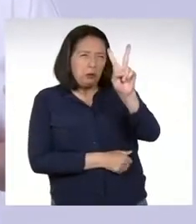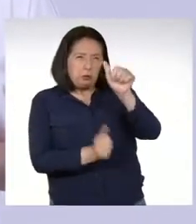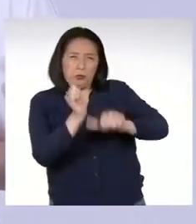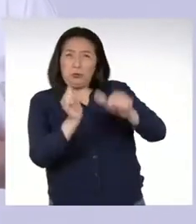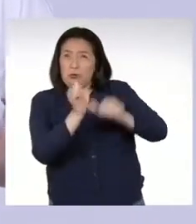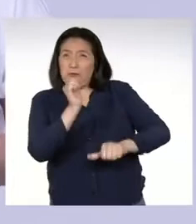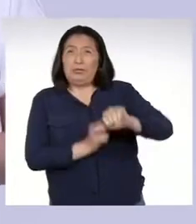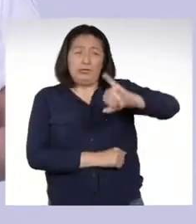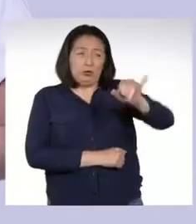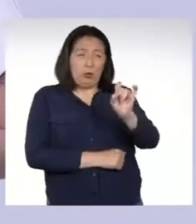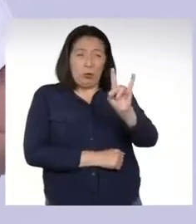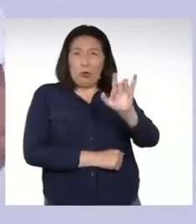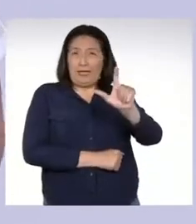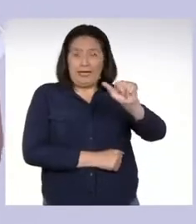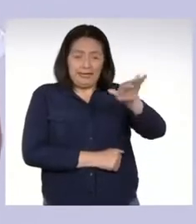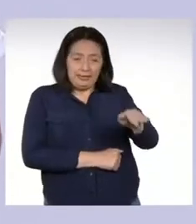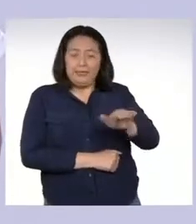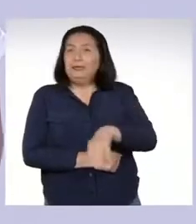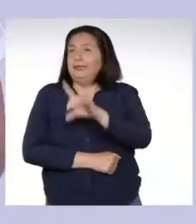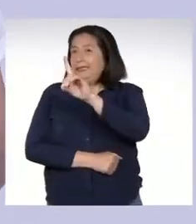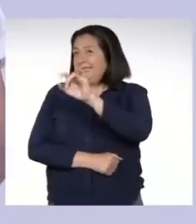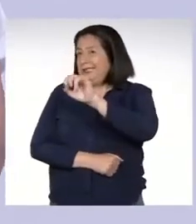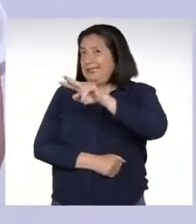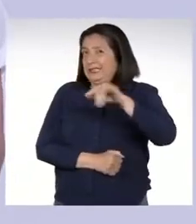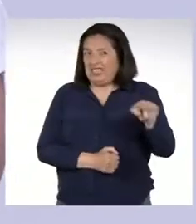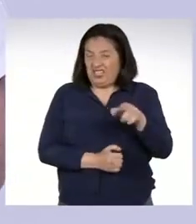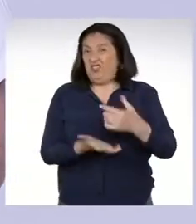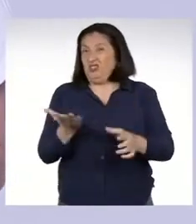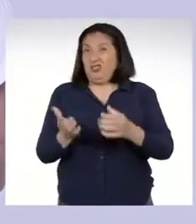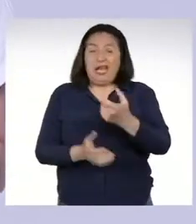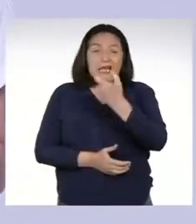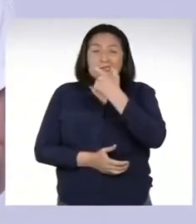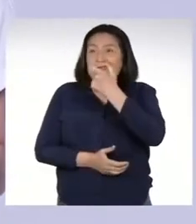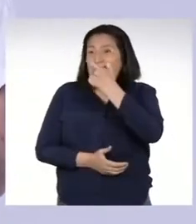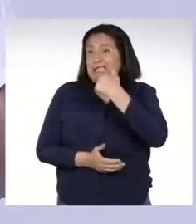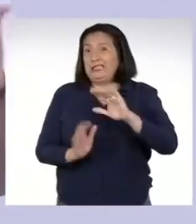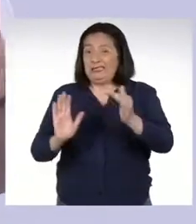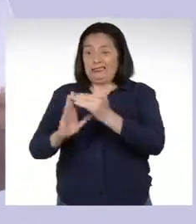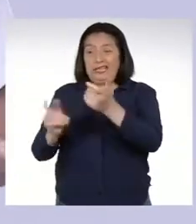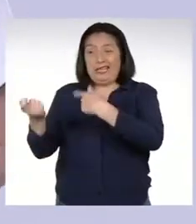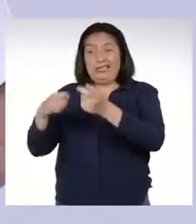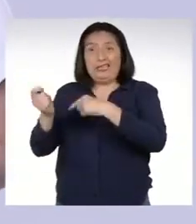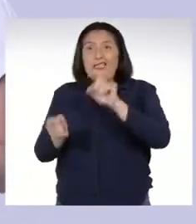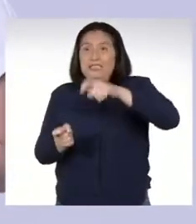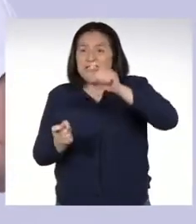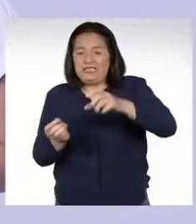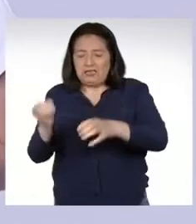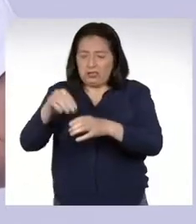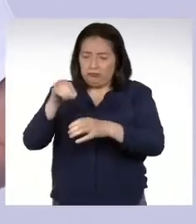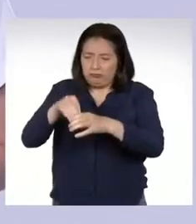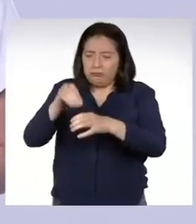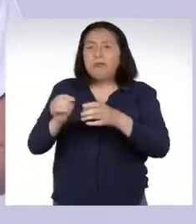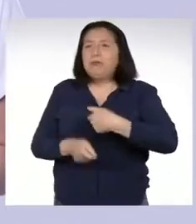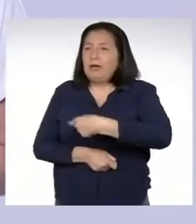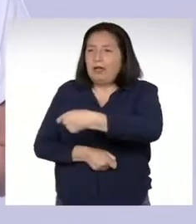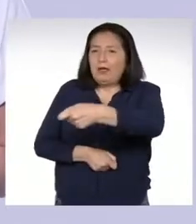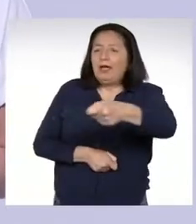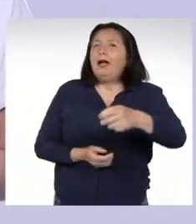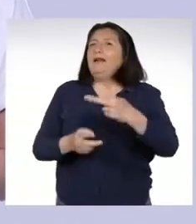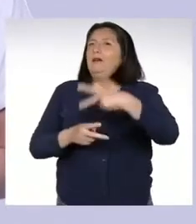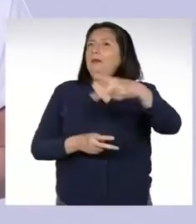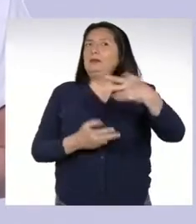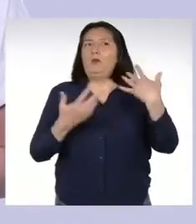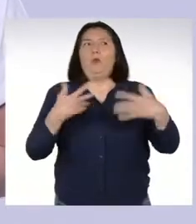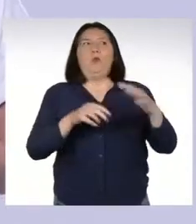llamados Juliana y Daniel. Ellos tienen que empaquetar unas galletas de la bodega de su papá para repartir a los vecinos. Sin embargo, se